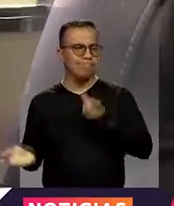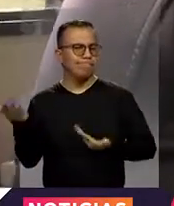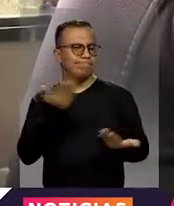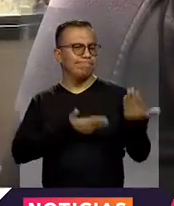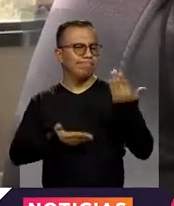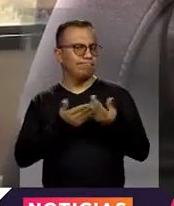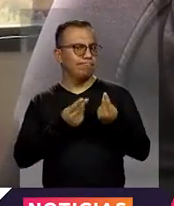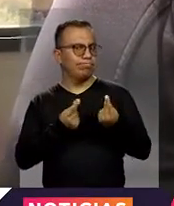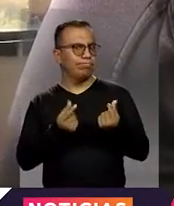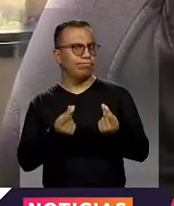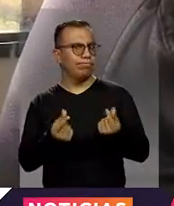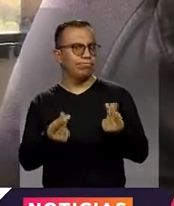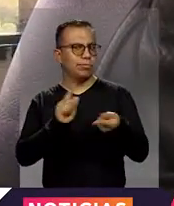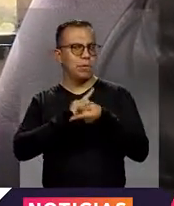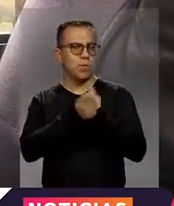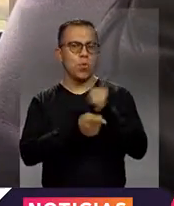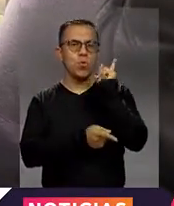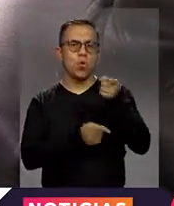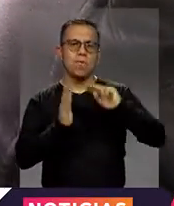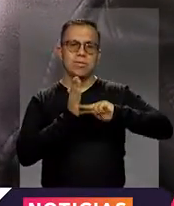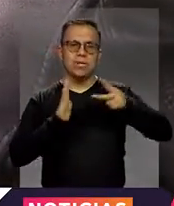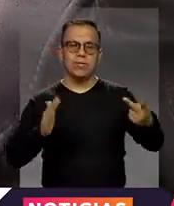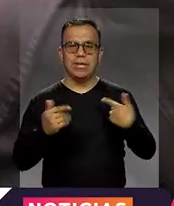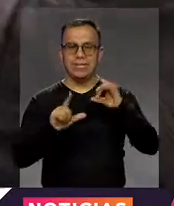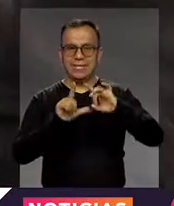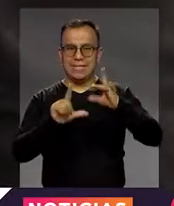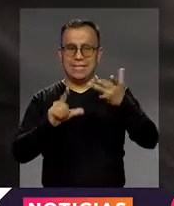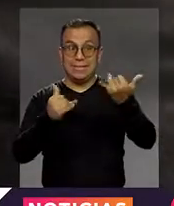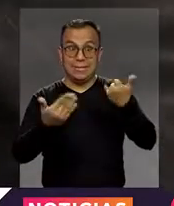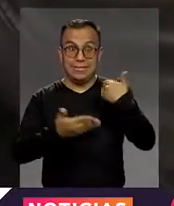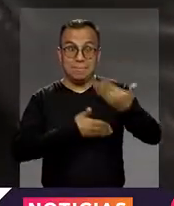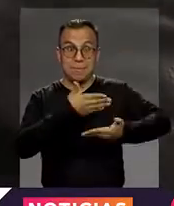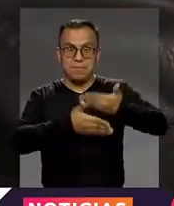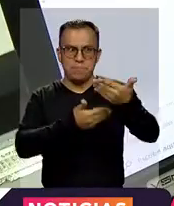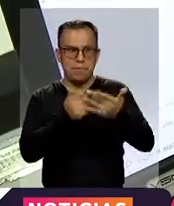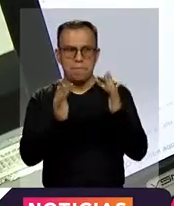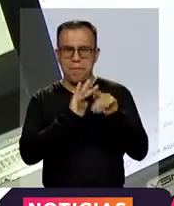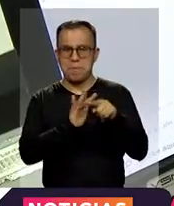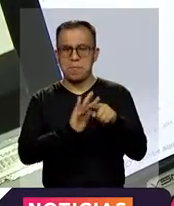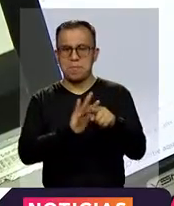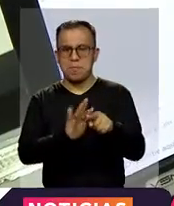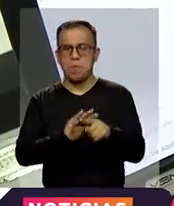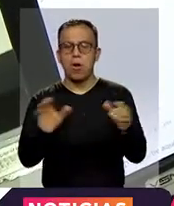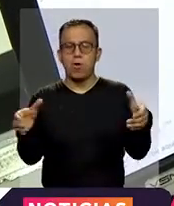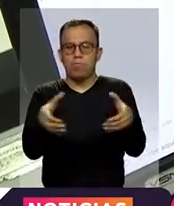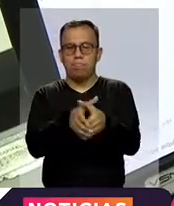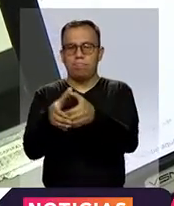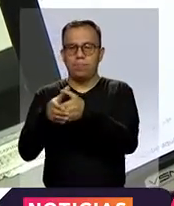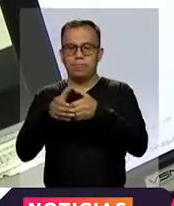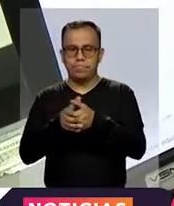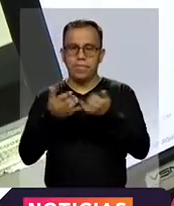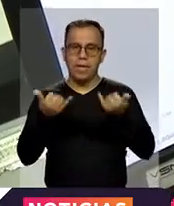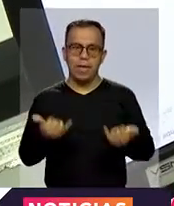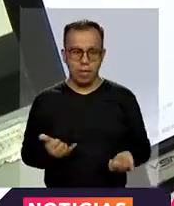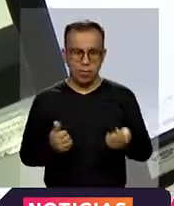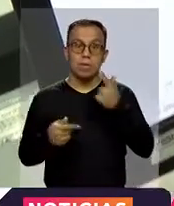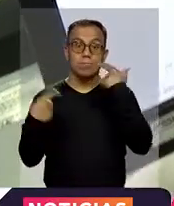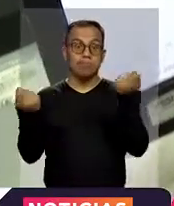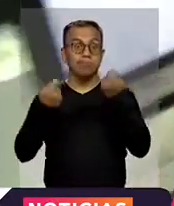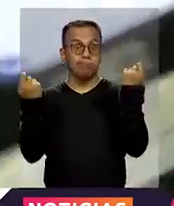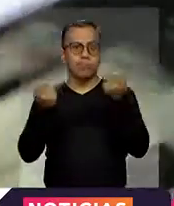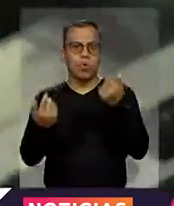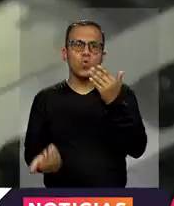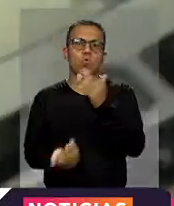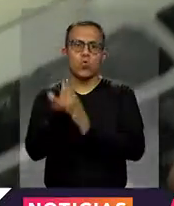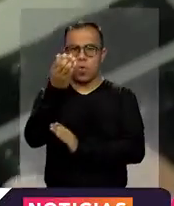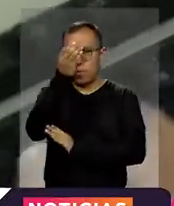una acelerada evolución gracias a las tecnologías digitales que se han implementado rápidamente en las organizaciones. Se ha popularizado un